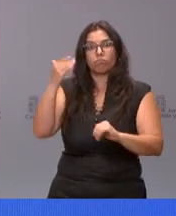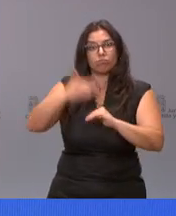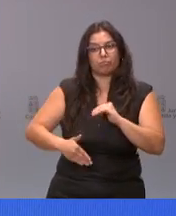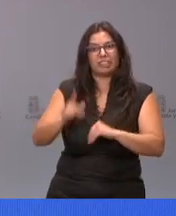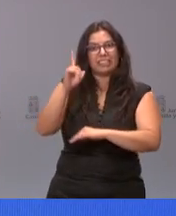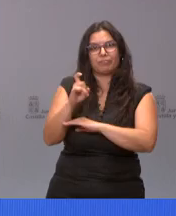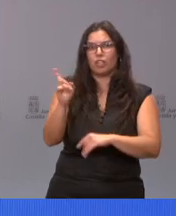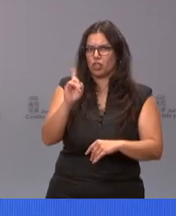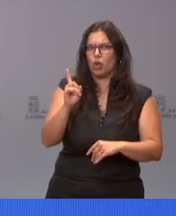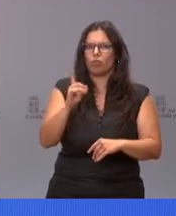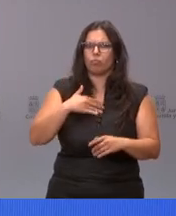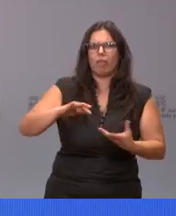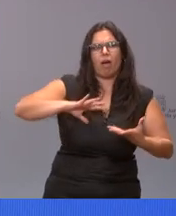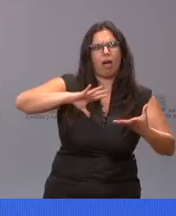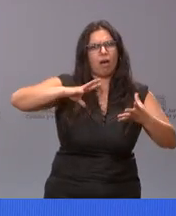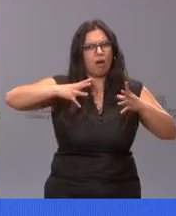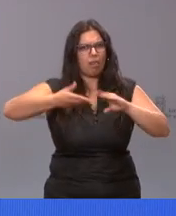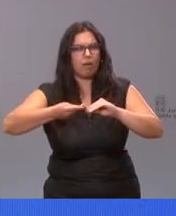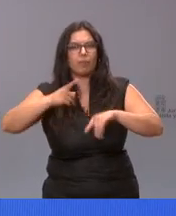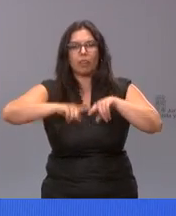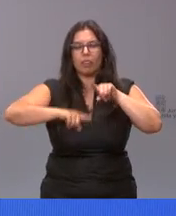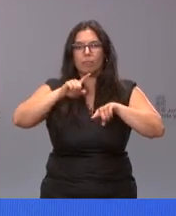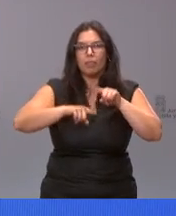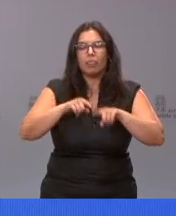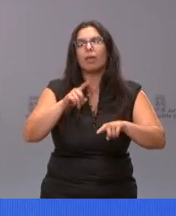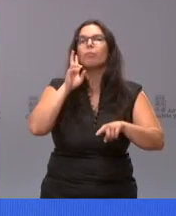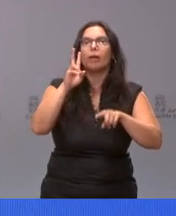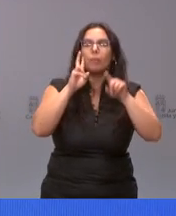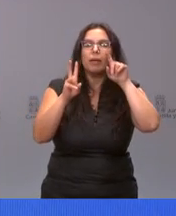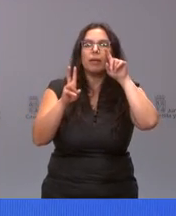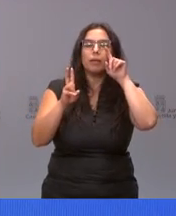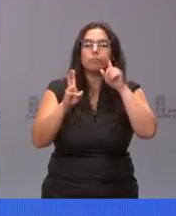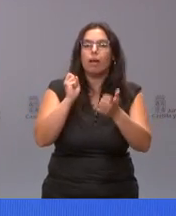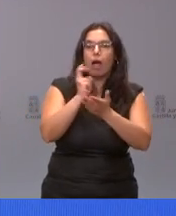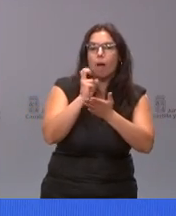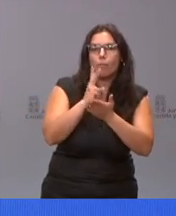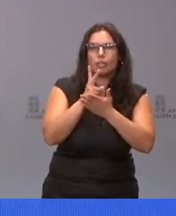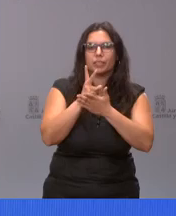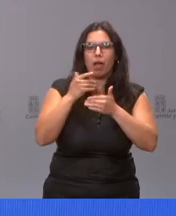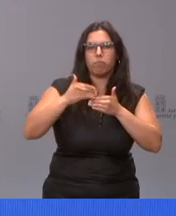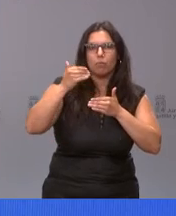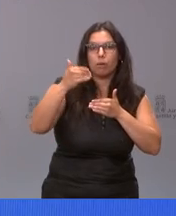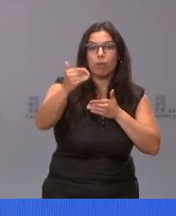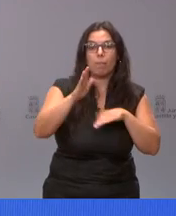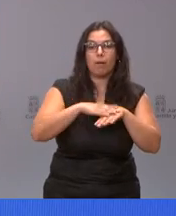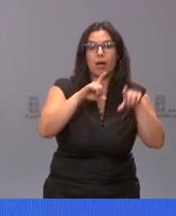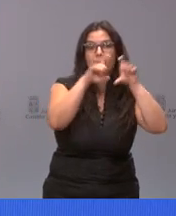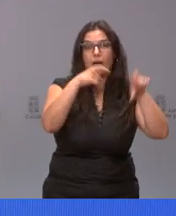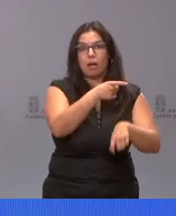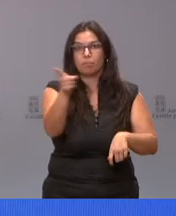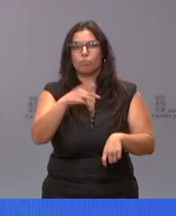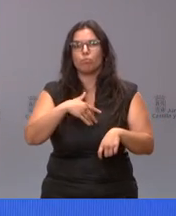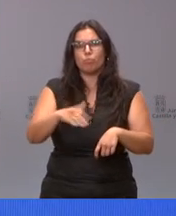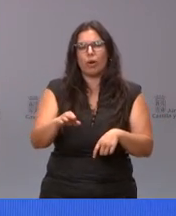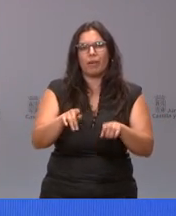plan dinámico que quiere ir adaptándose a la apuesta ambiciosa para que nuestras empresas puedan abrir las